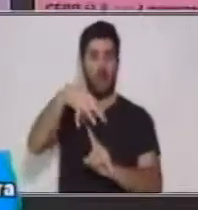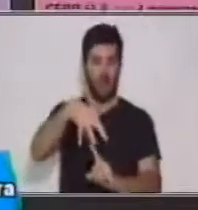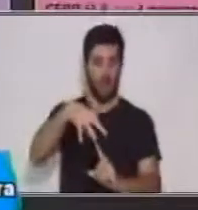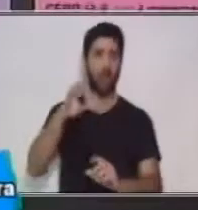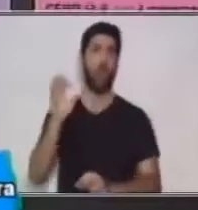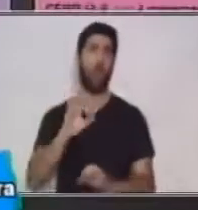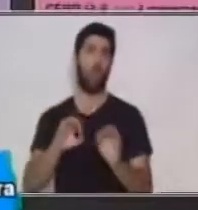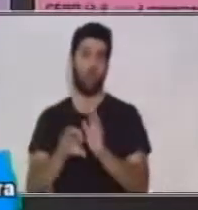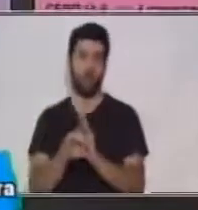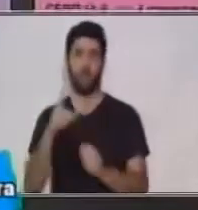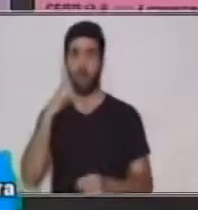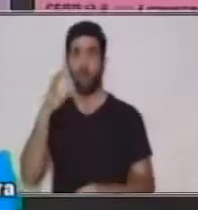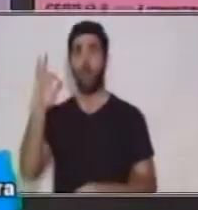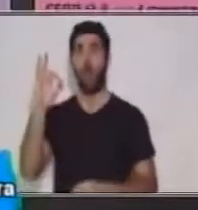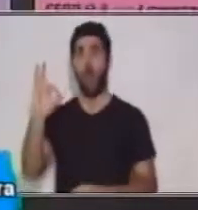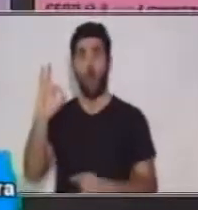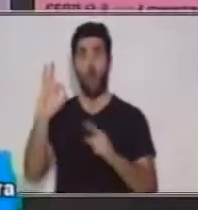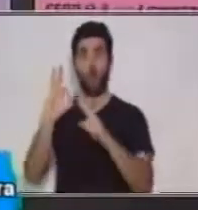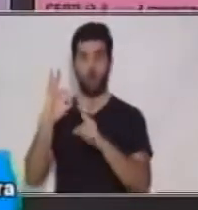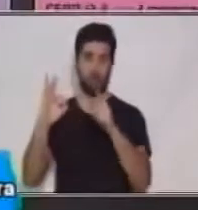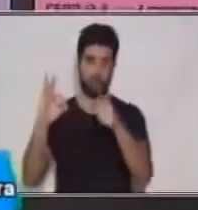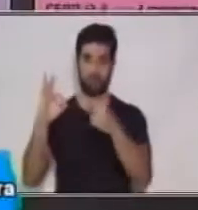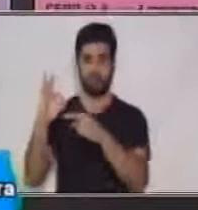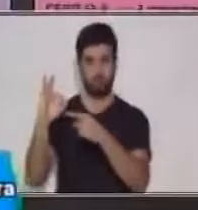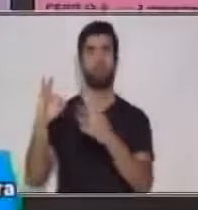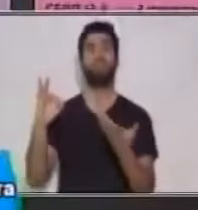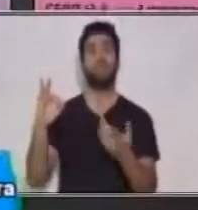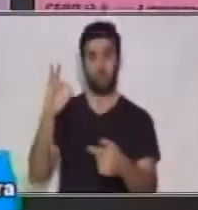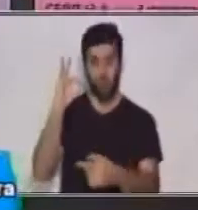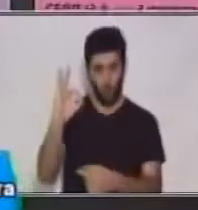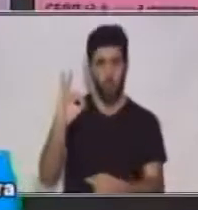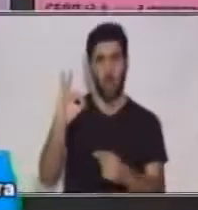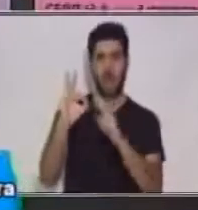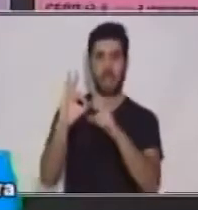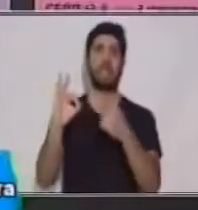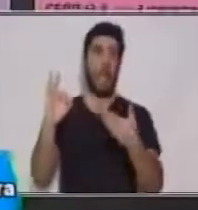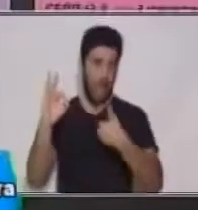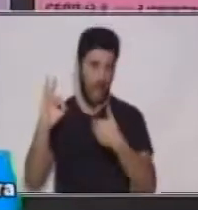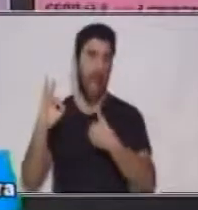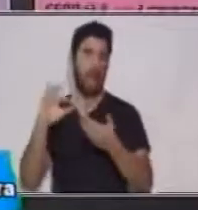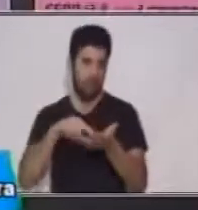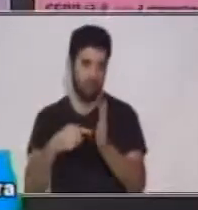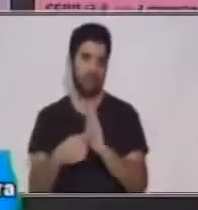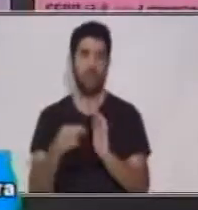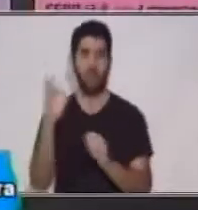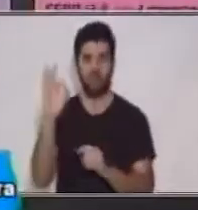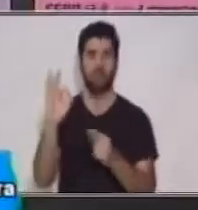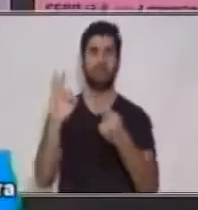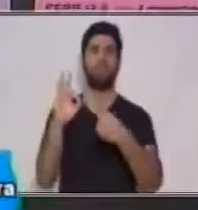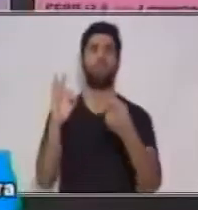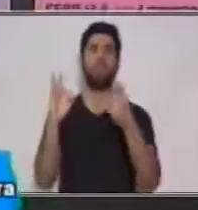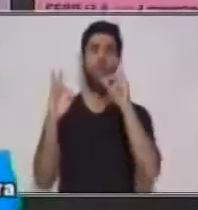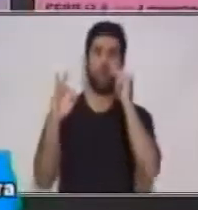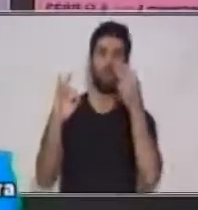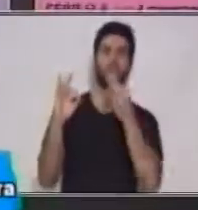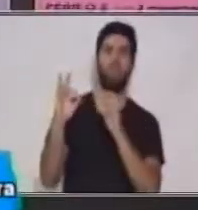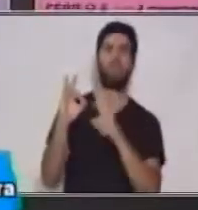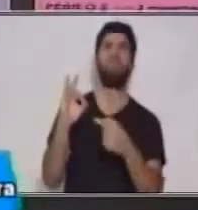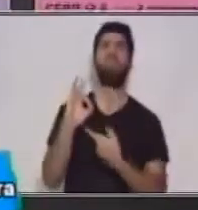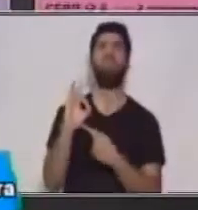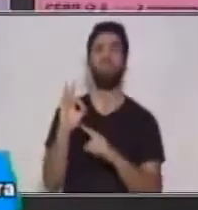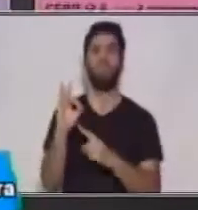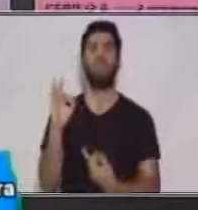significado solita la letra O? Sí tiene significado. Nos va a denotar que es masculino o femenino. Es